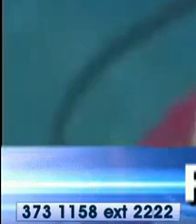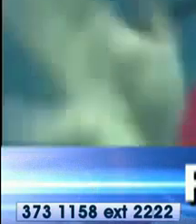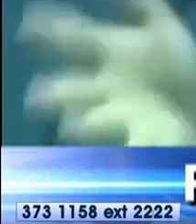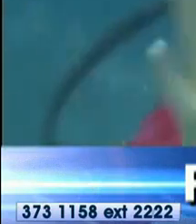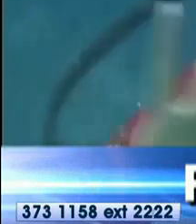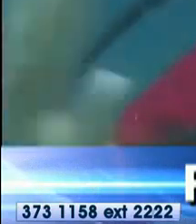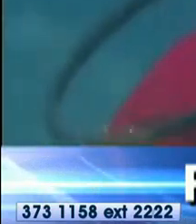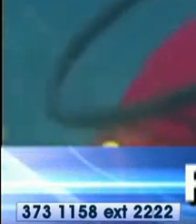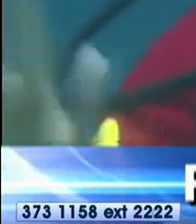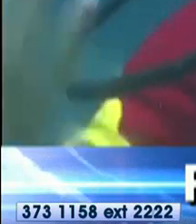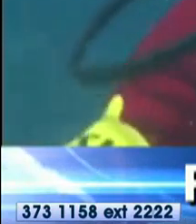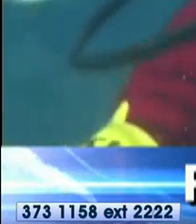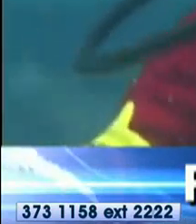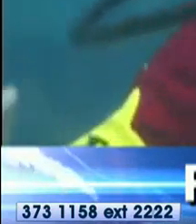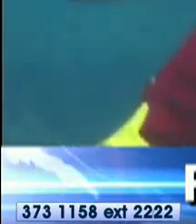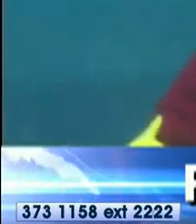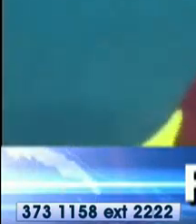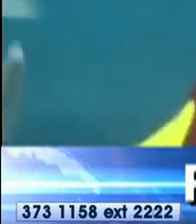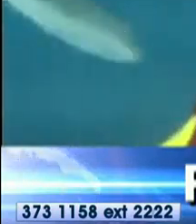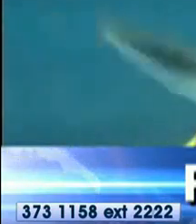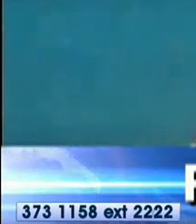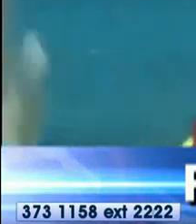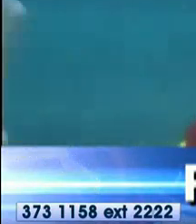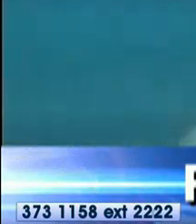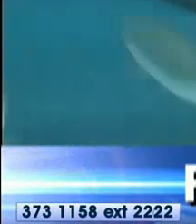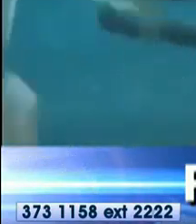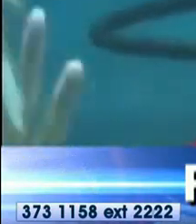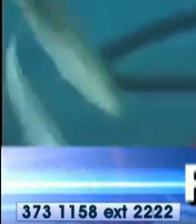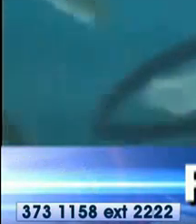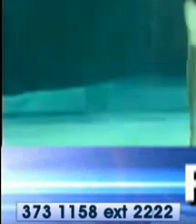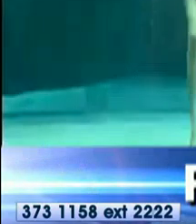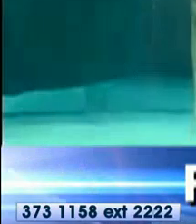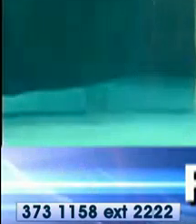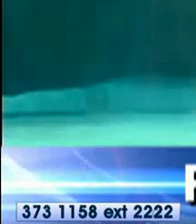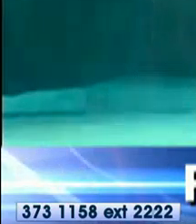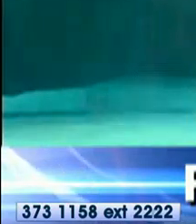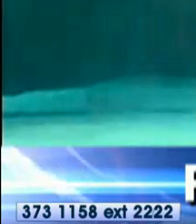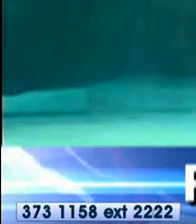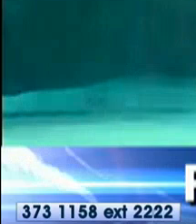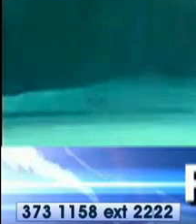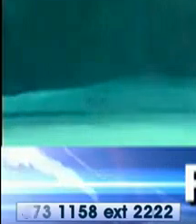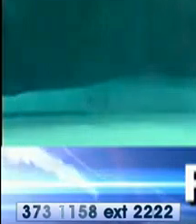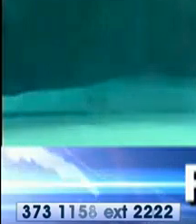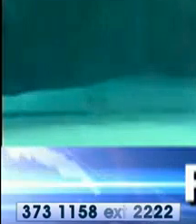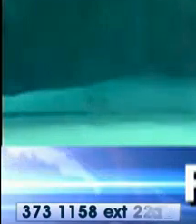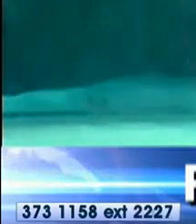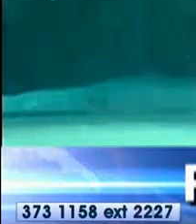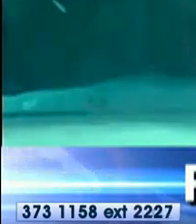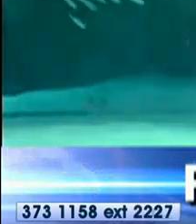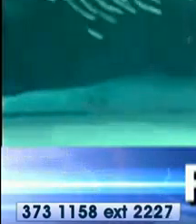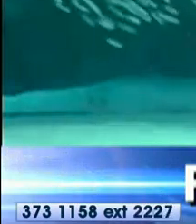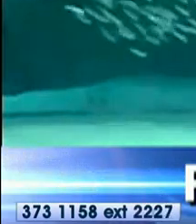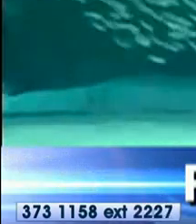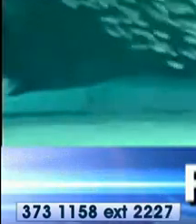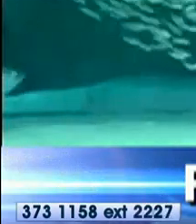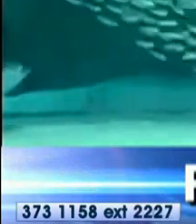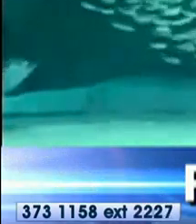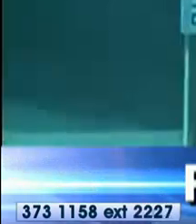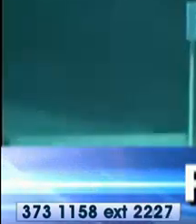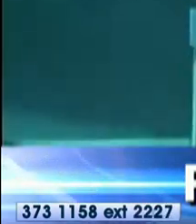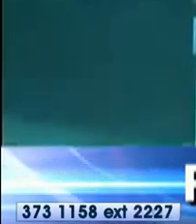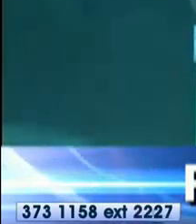da tiempo para bucear en un acuario. Les contaremos dónde.